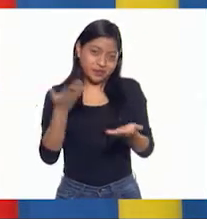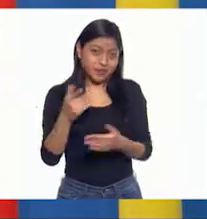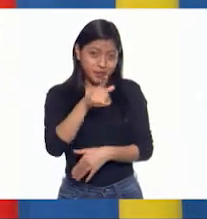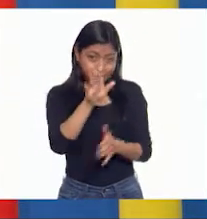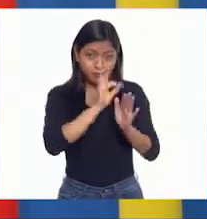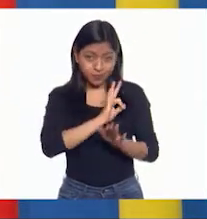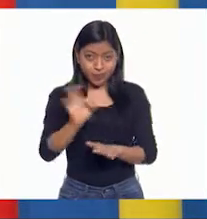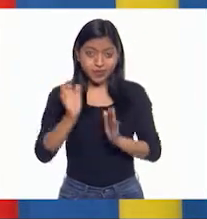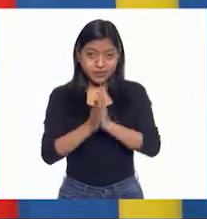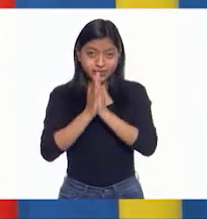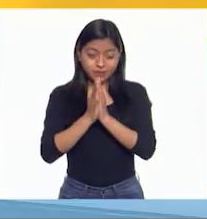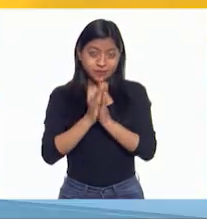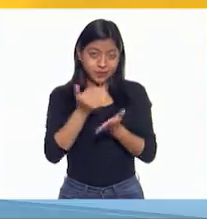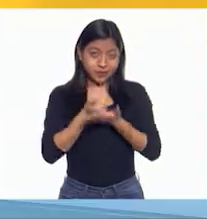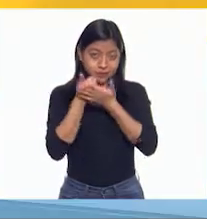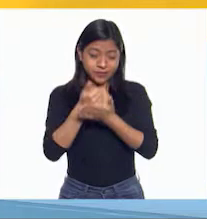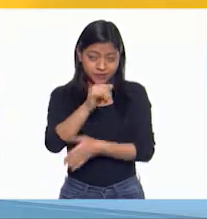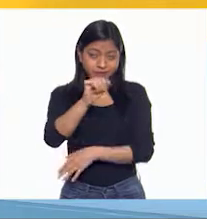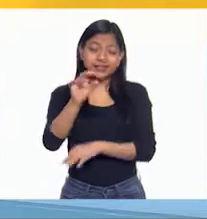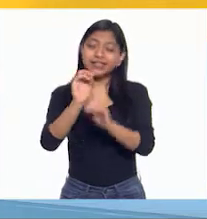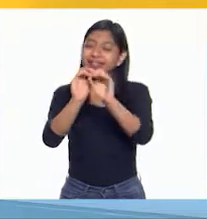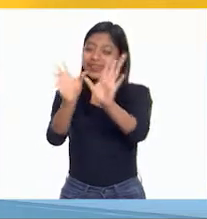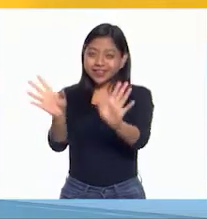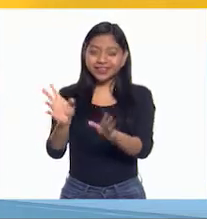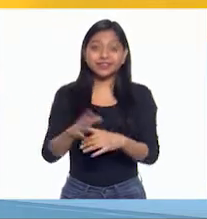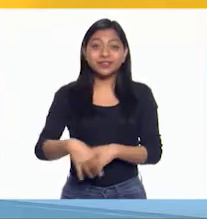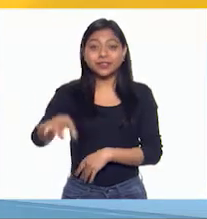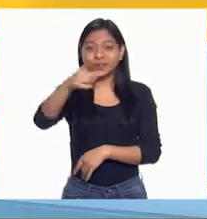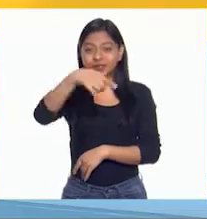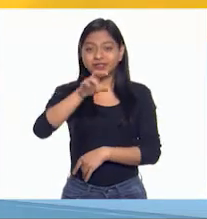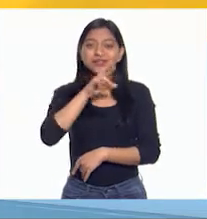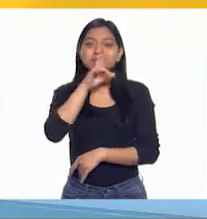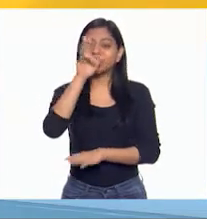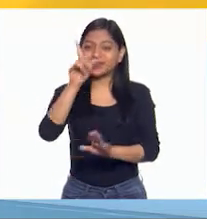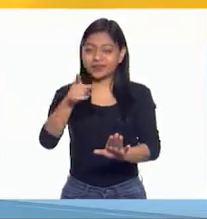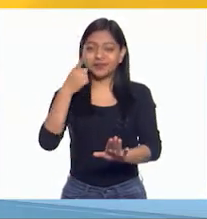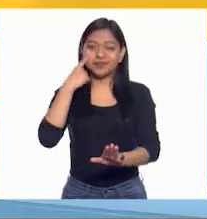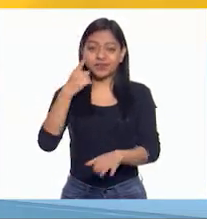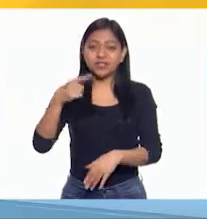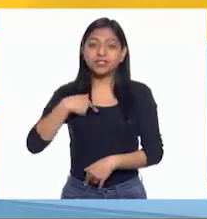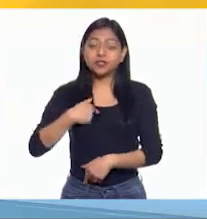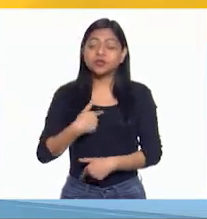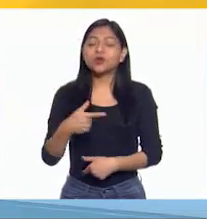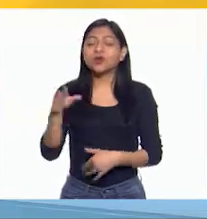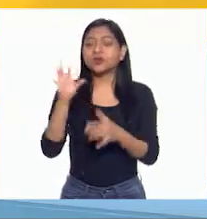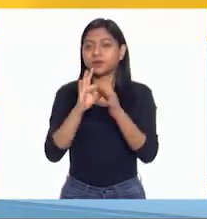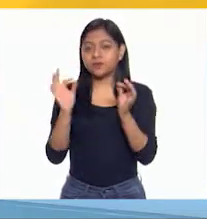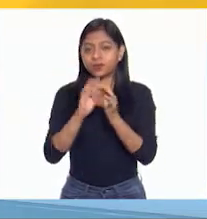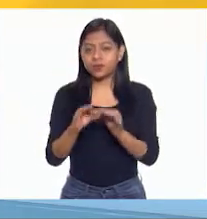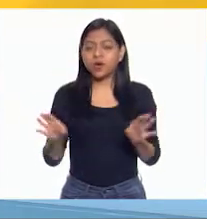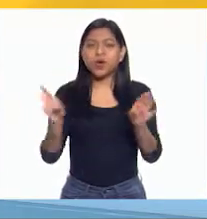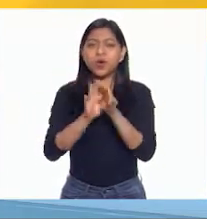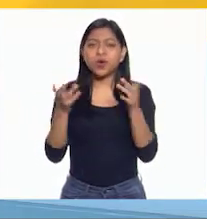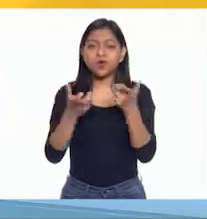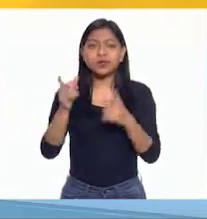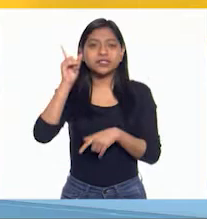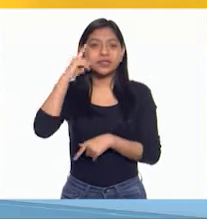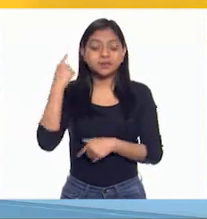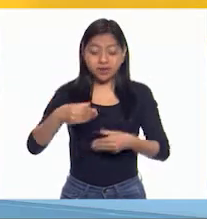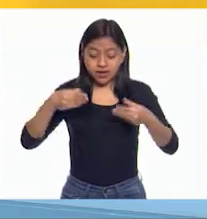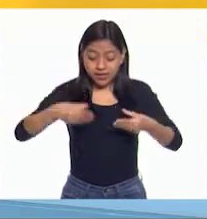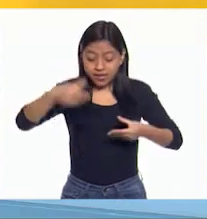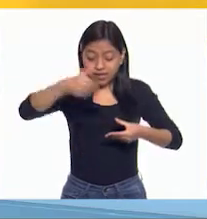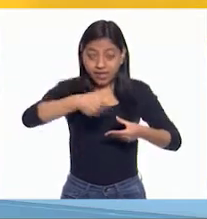puedes ayudar, maestro, por favor? Claro que sí, pero mejor aún, te voy a decir cómo puedes saber cuántos paquetes de